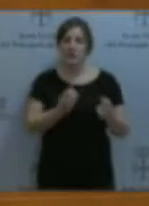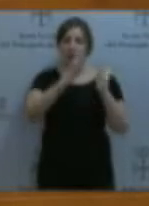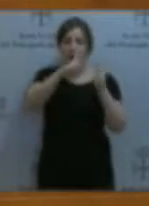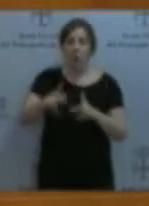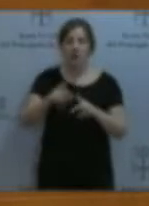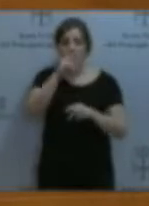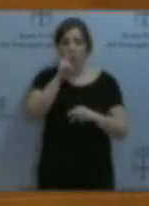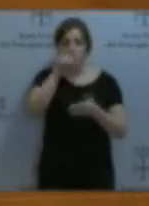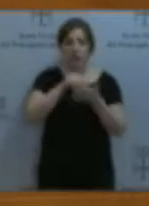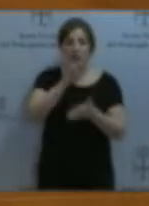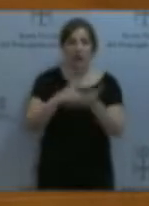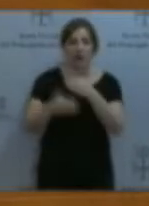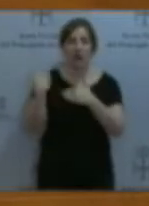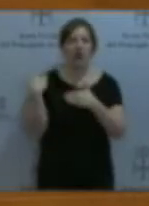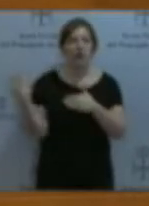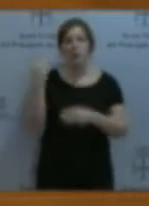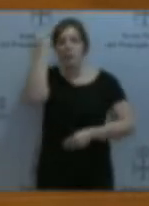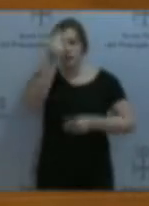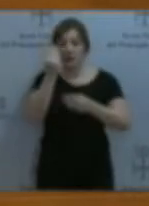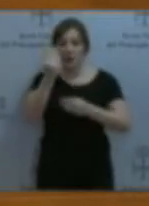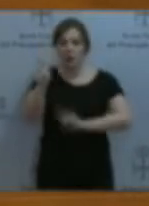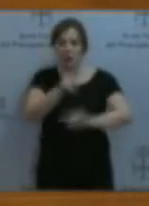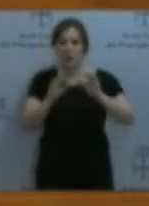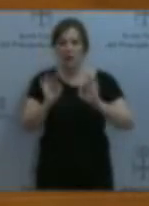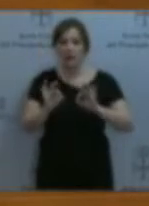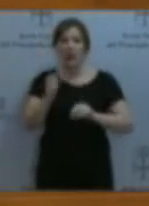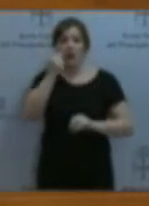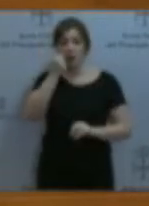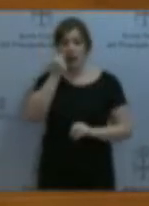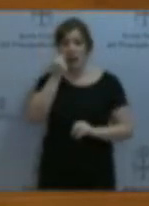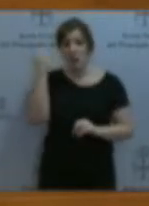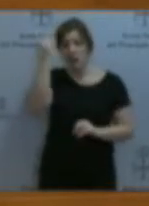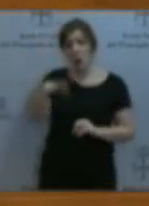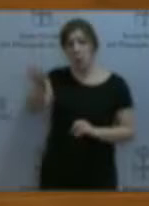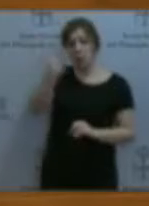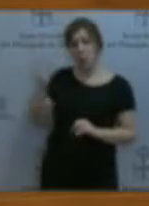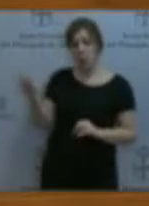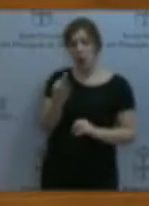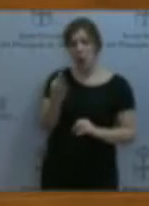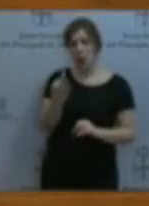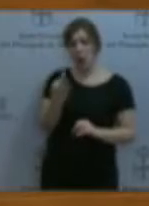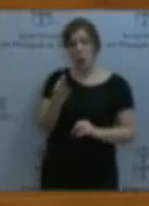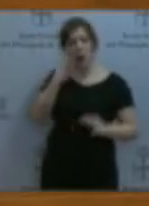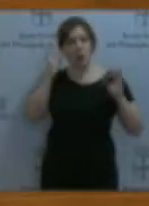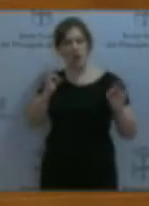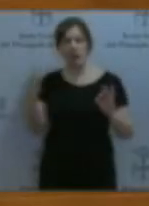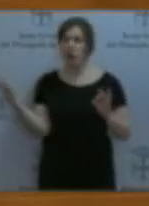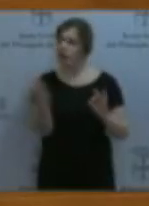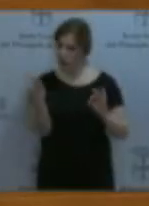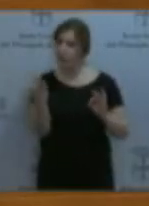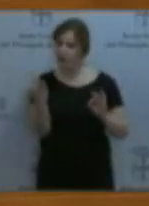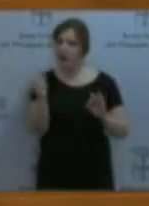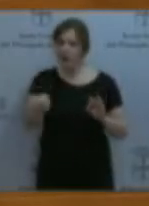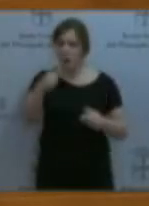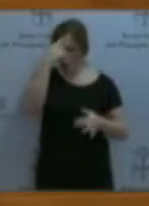2015. Uno podría pensar que ante tal varapalo el Gobierno de Javier Fernández podría optar por cortarse un poco, ser más prudente y sensato,